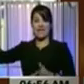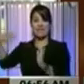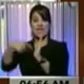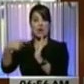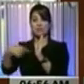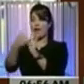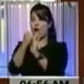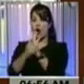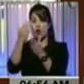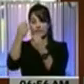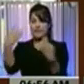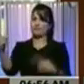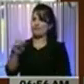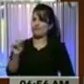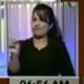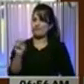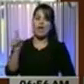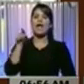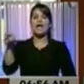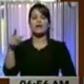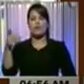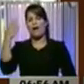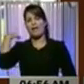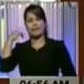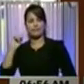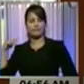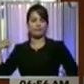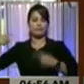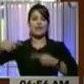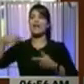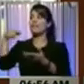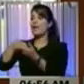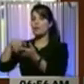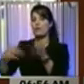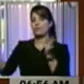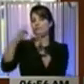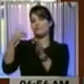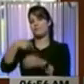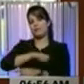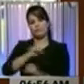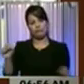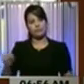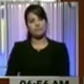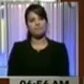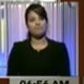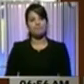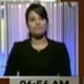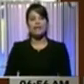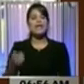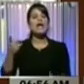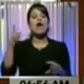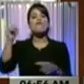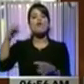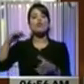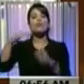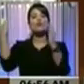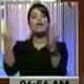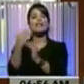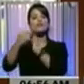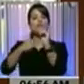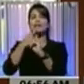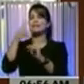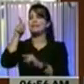nos iba a perdonar ninguna deuda, como no la va a perdonar ahora, de endeudarnos con ellos si manda a la derecha. El FMI es nuestra mejor fuente de recursos, dice